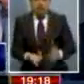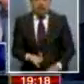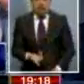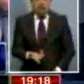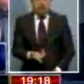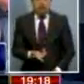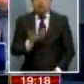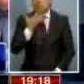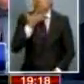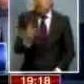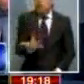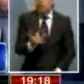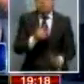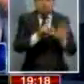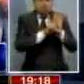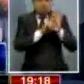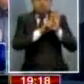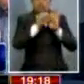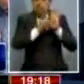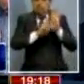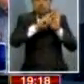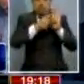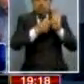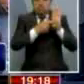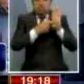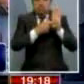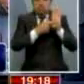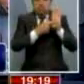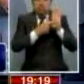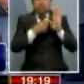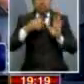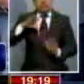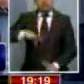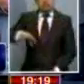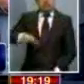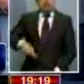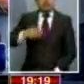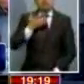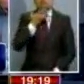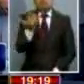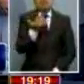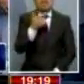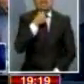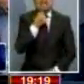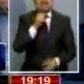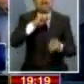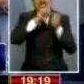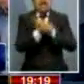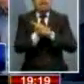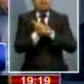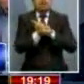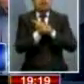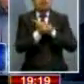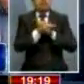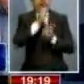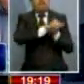¿Por qué si con una simple ley podemos mejorar las pensiones? ¿Por qué entonces quieren cambiarlo todo y echar todo